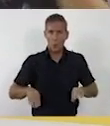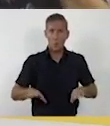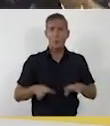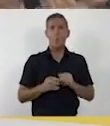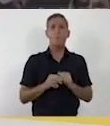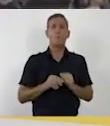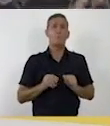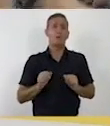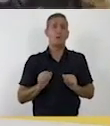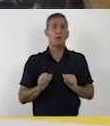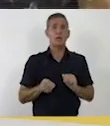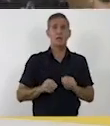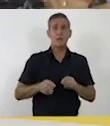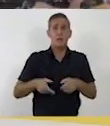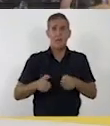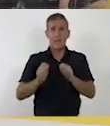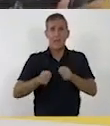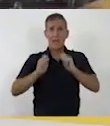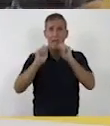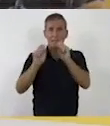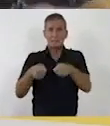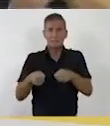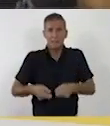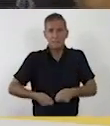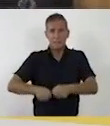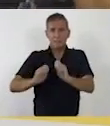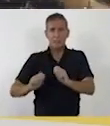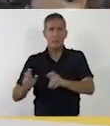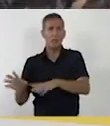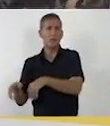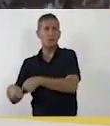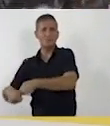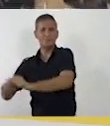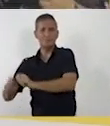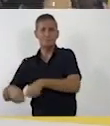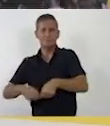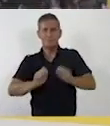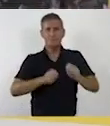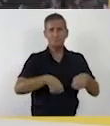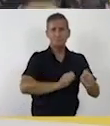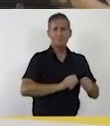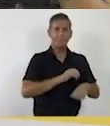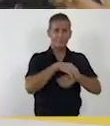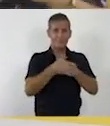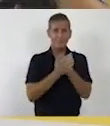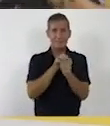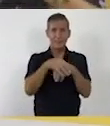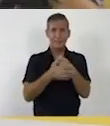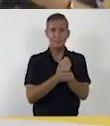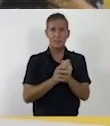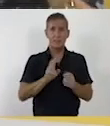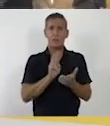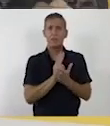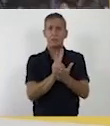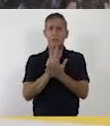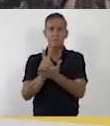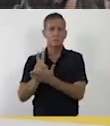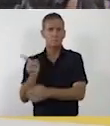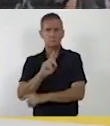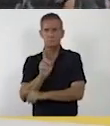pies, cambiarnos de zapato, quitarnos la ropa enseguida, lavarnos las manos, ¿bien? Y no recibir